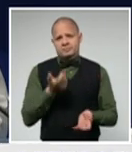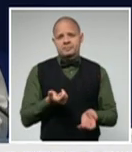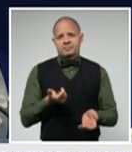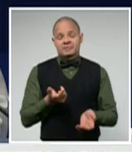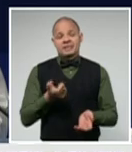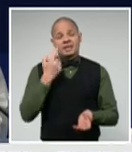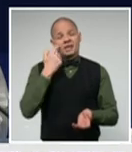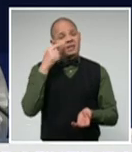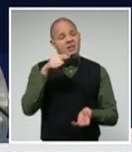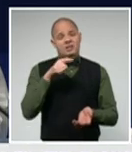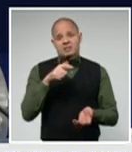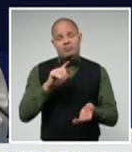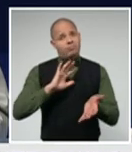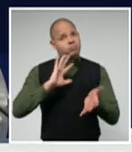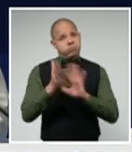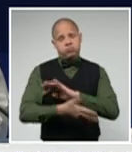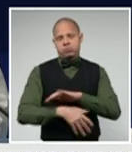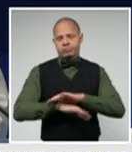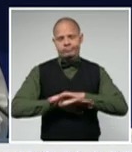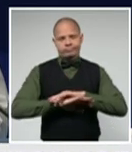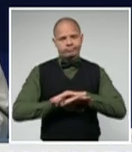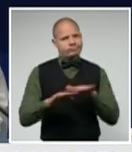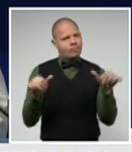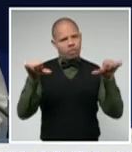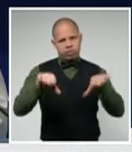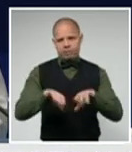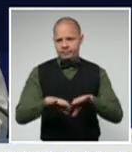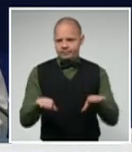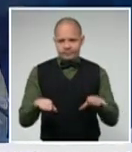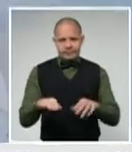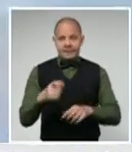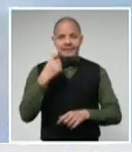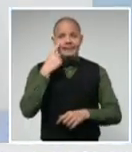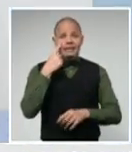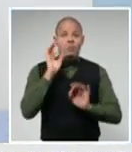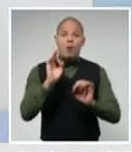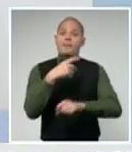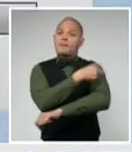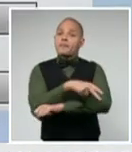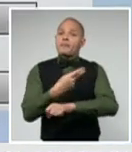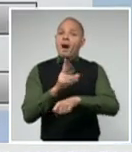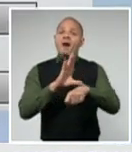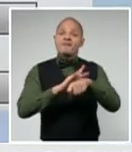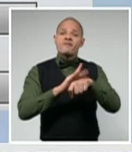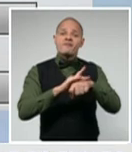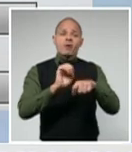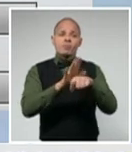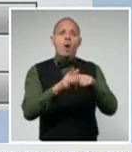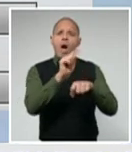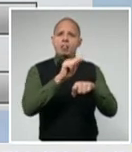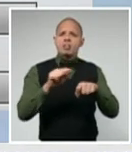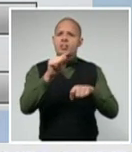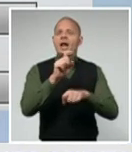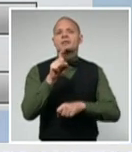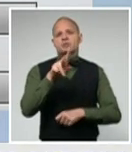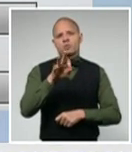control, pues se mantienen los 185 países que han notificado casos de